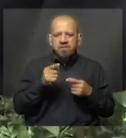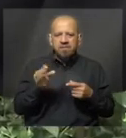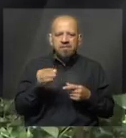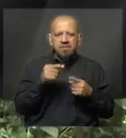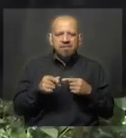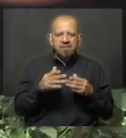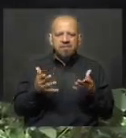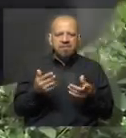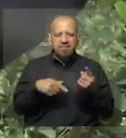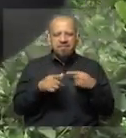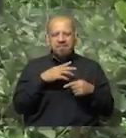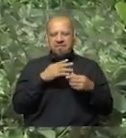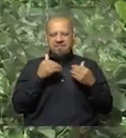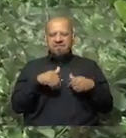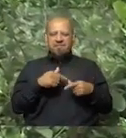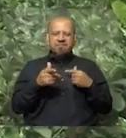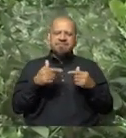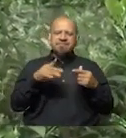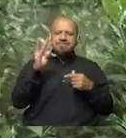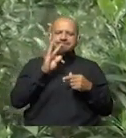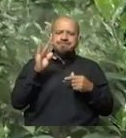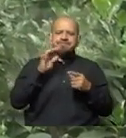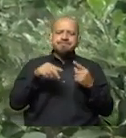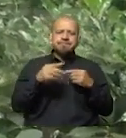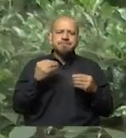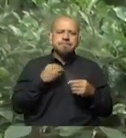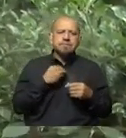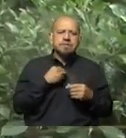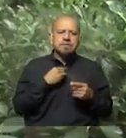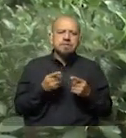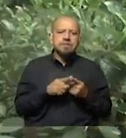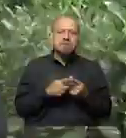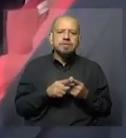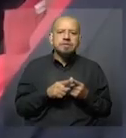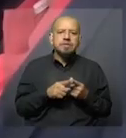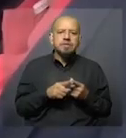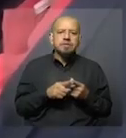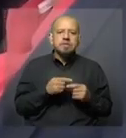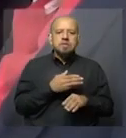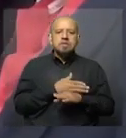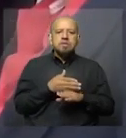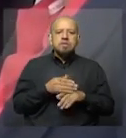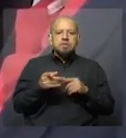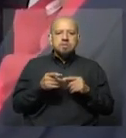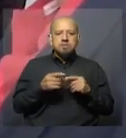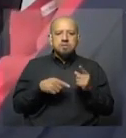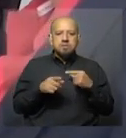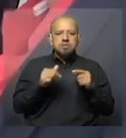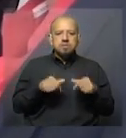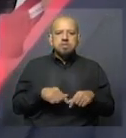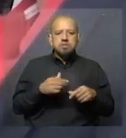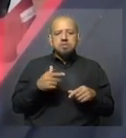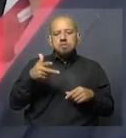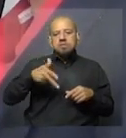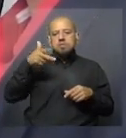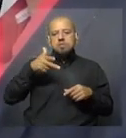que nos abren las puertas del taller y de la confianza, ¿no? Al ratito uno se olvida de que está con cámara y